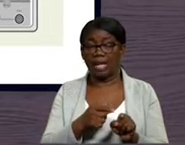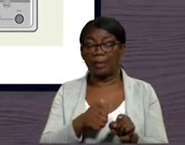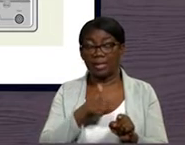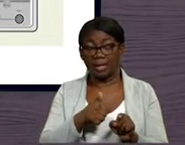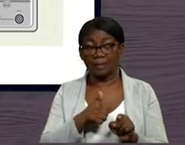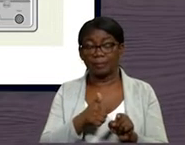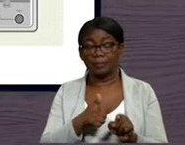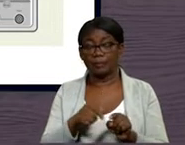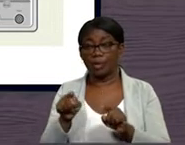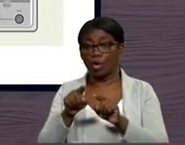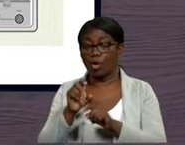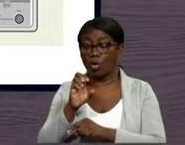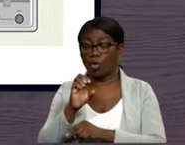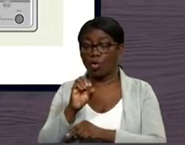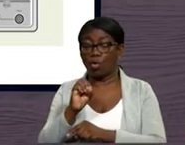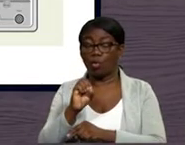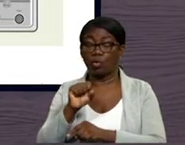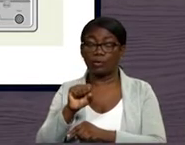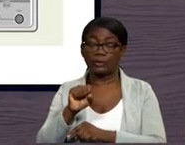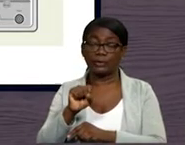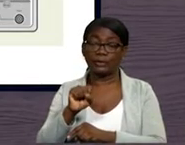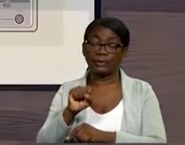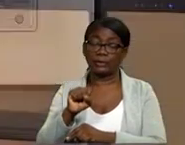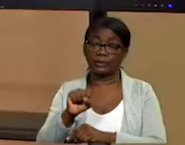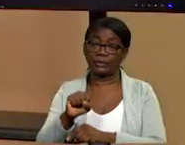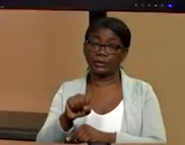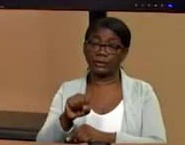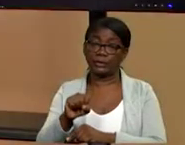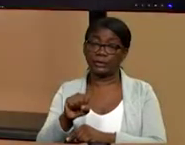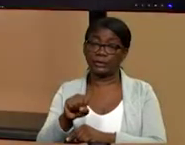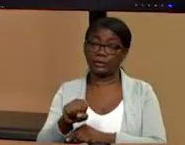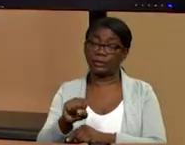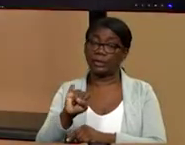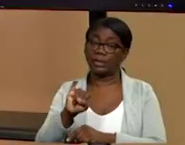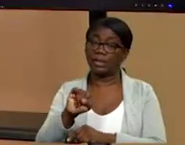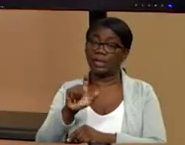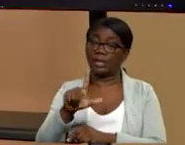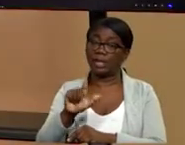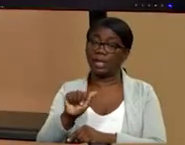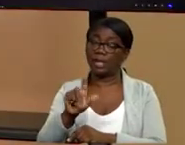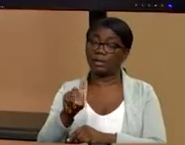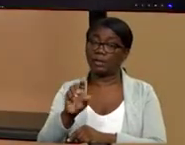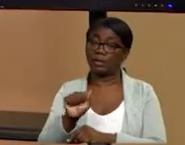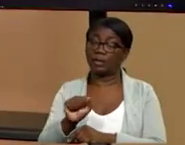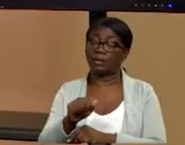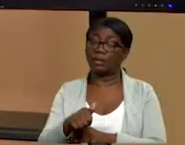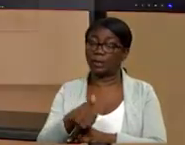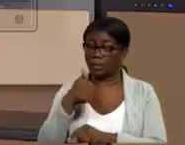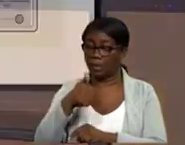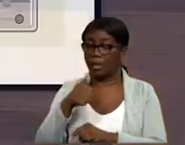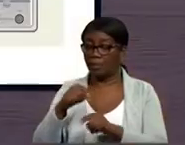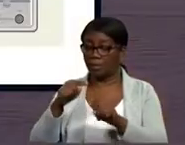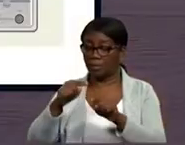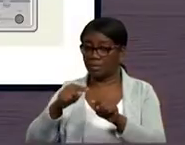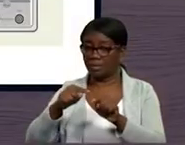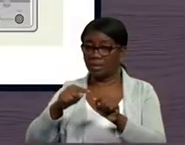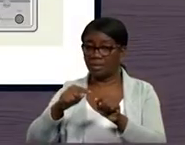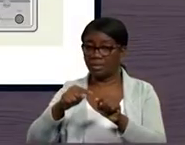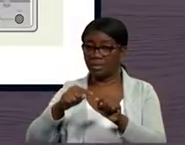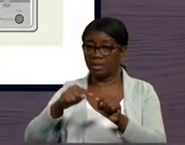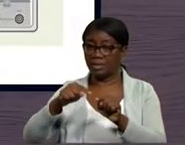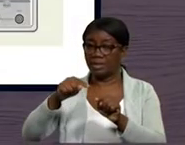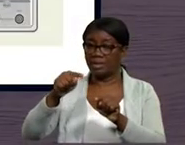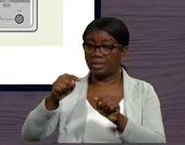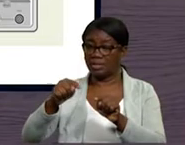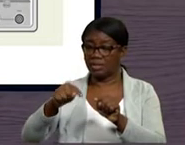Si registra este tipo de señal, donde sus valles, ¿verdad?, no coinciden con un ciclo o con los